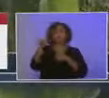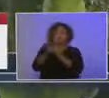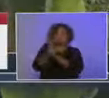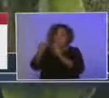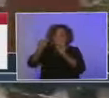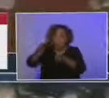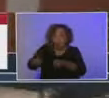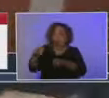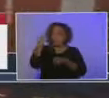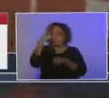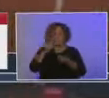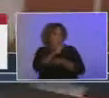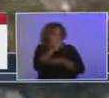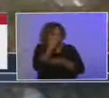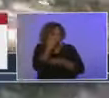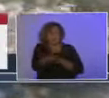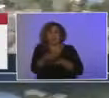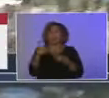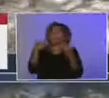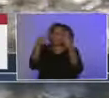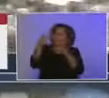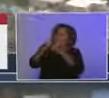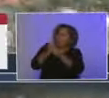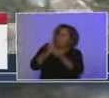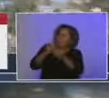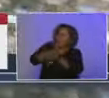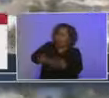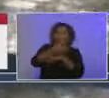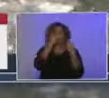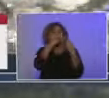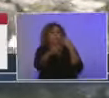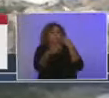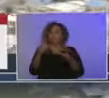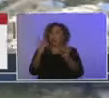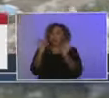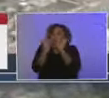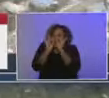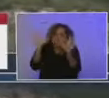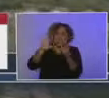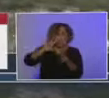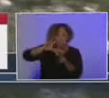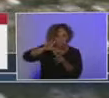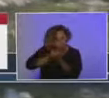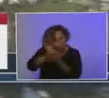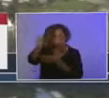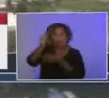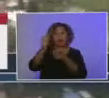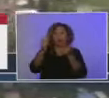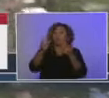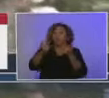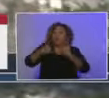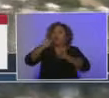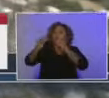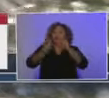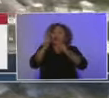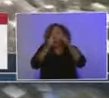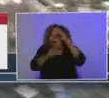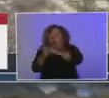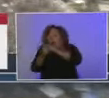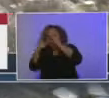si es por maldad, pero que casi 3 años después de este espantoso huracán María haya gente durmiendo como